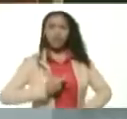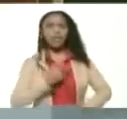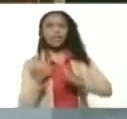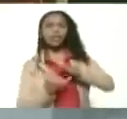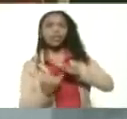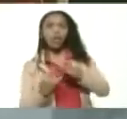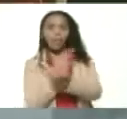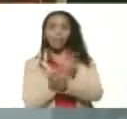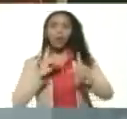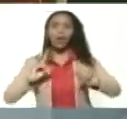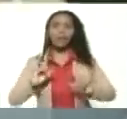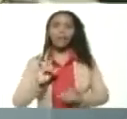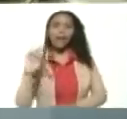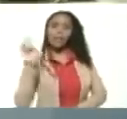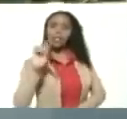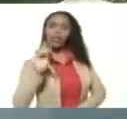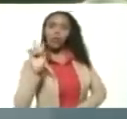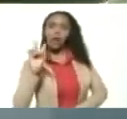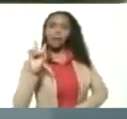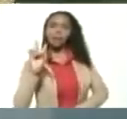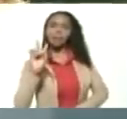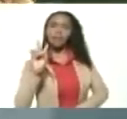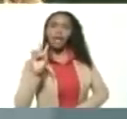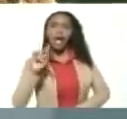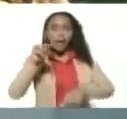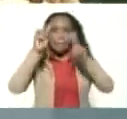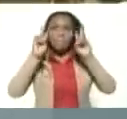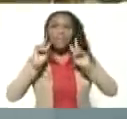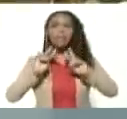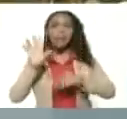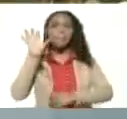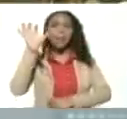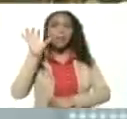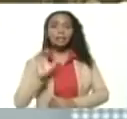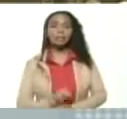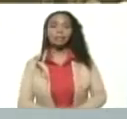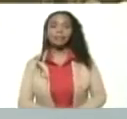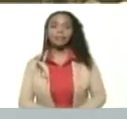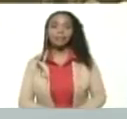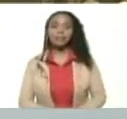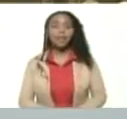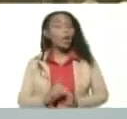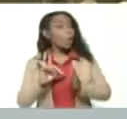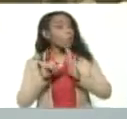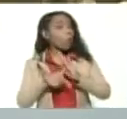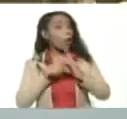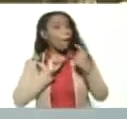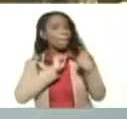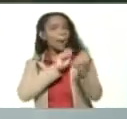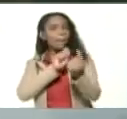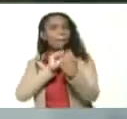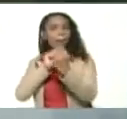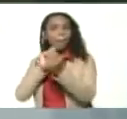democráticas venezolanas, la dignidad del país. Y luego del debate